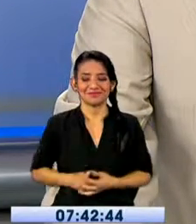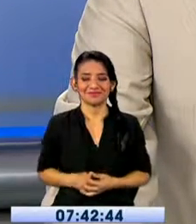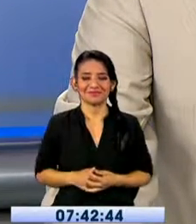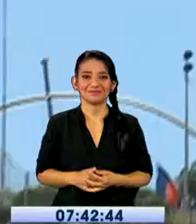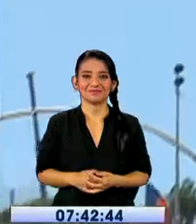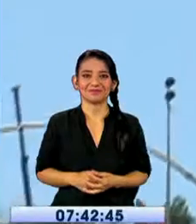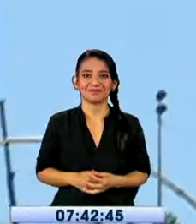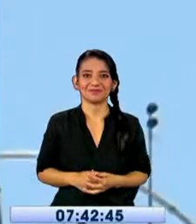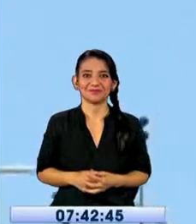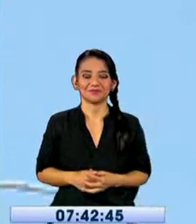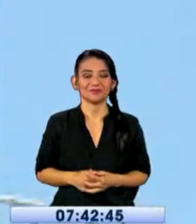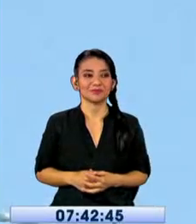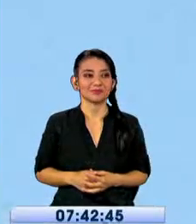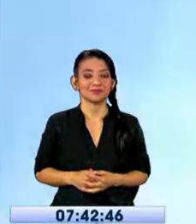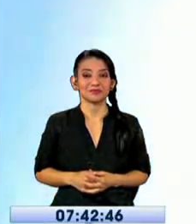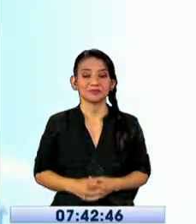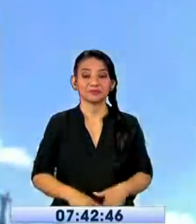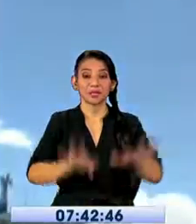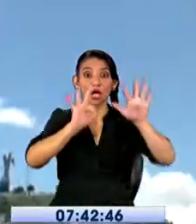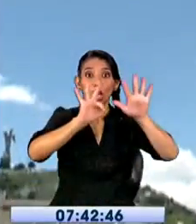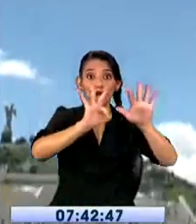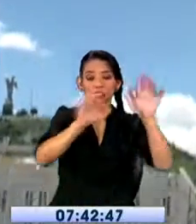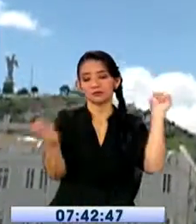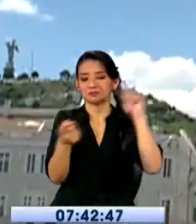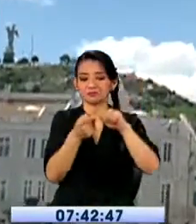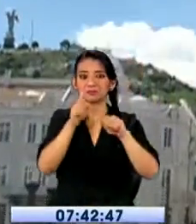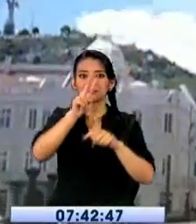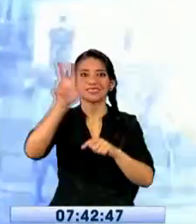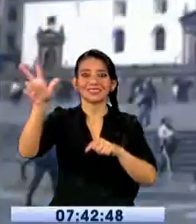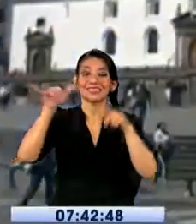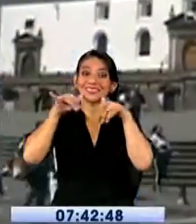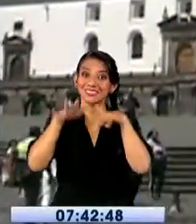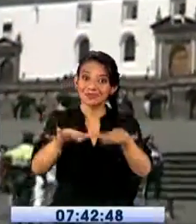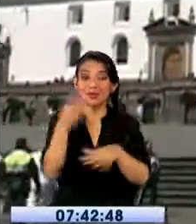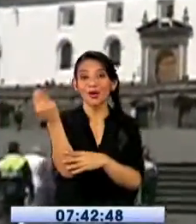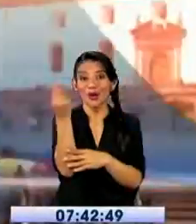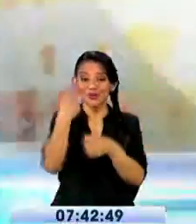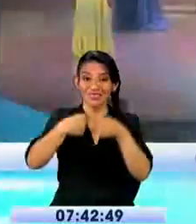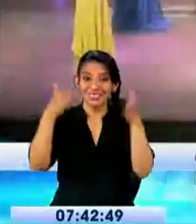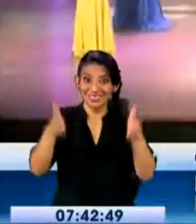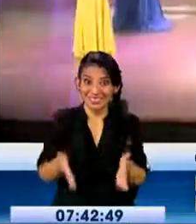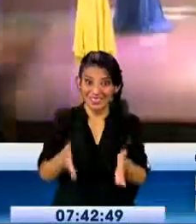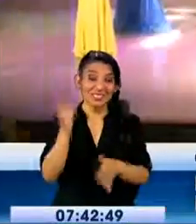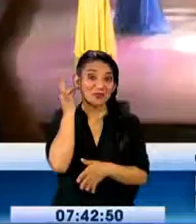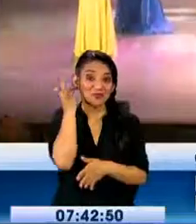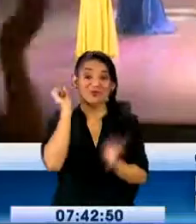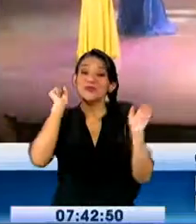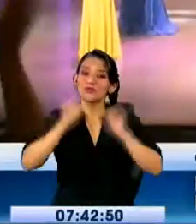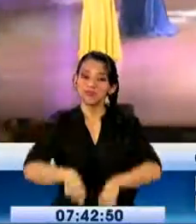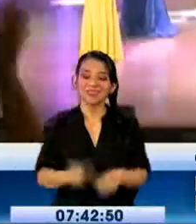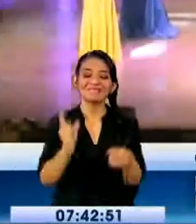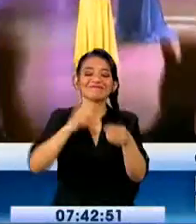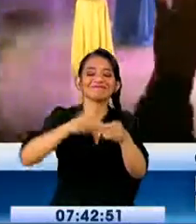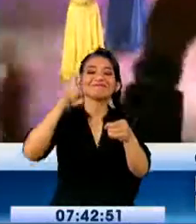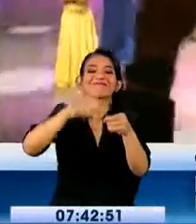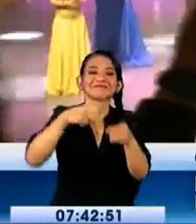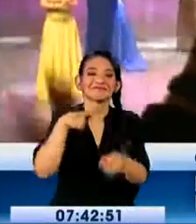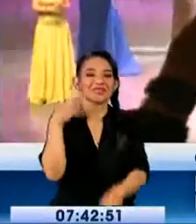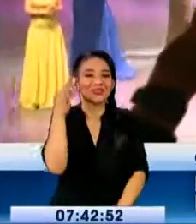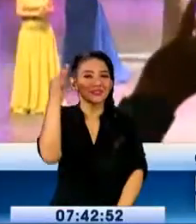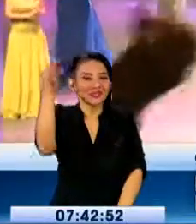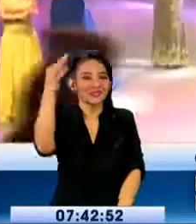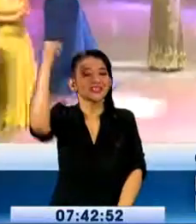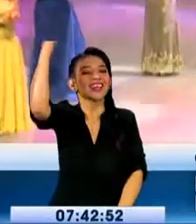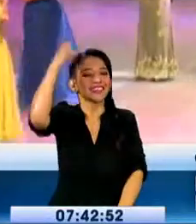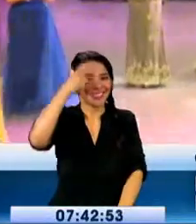nota. Desde el 8 al 23 de septiembre, las jóvenes quiteñas tendrán la oportunidad de inscribirse para ser